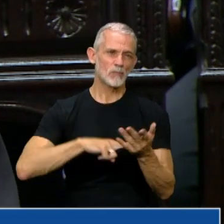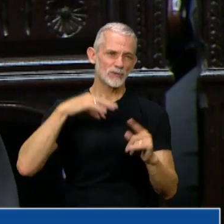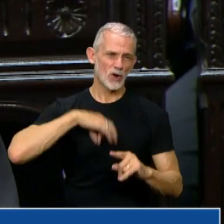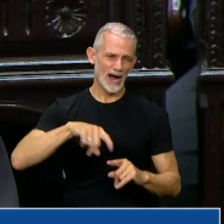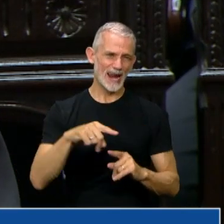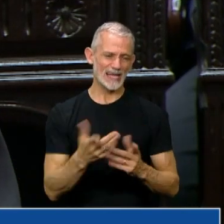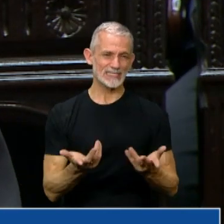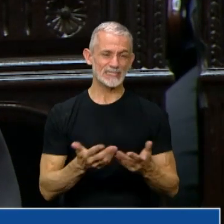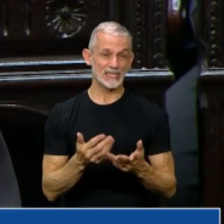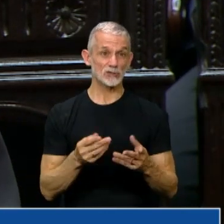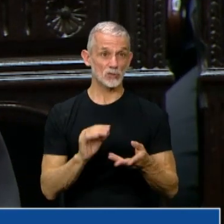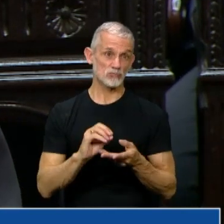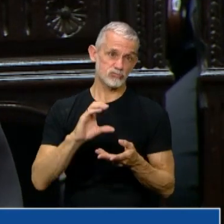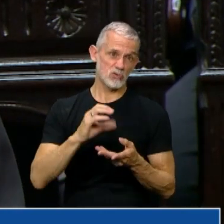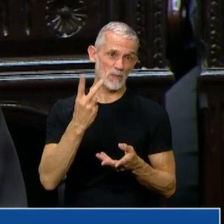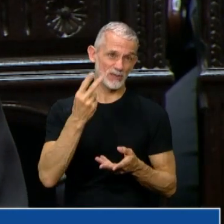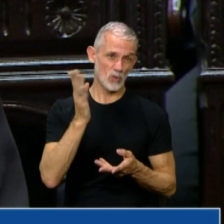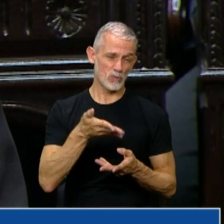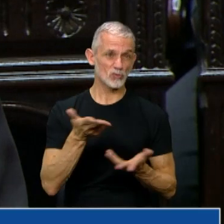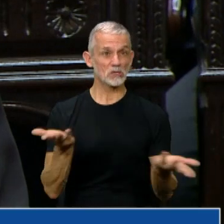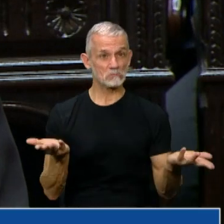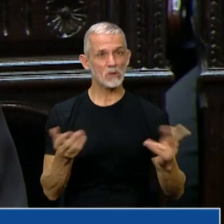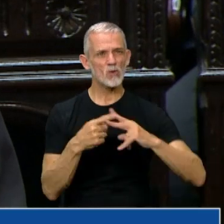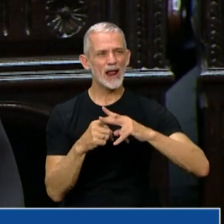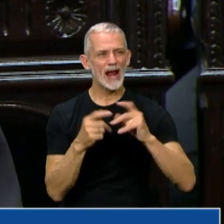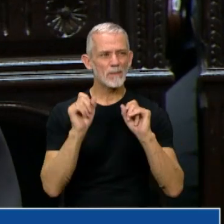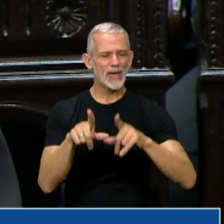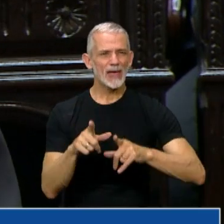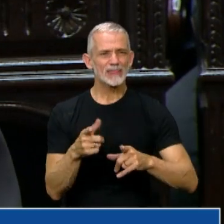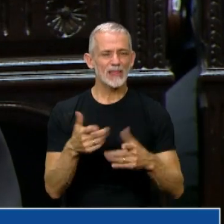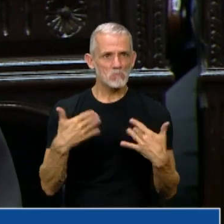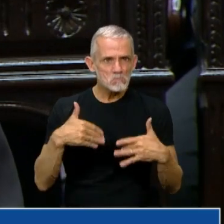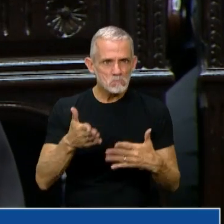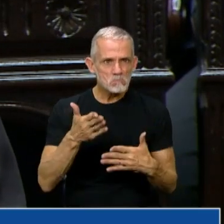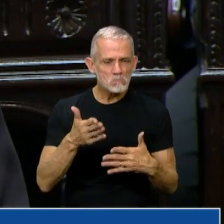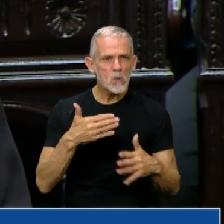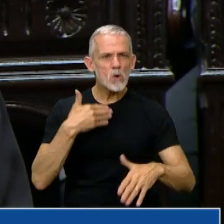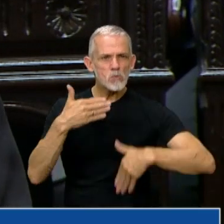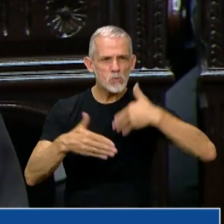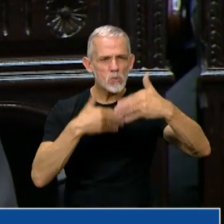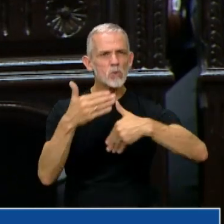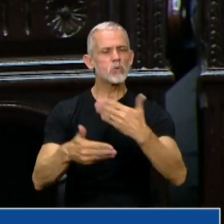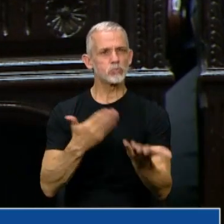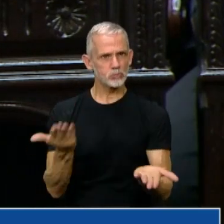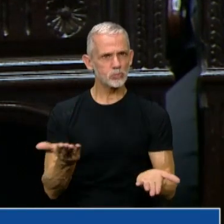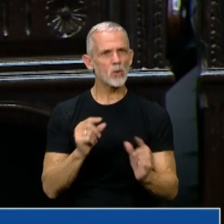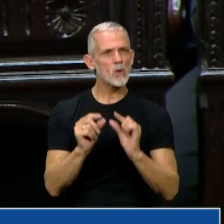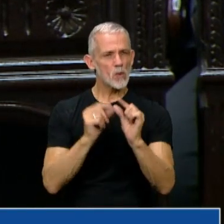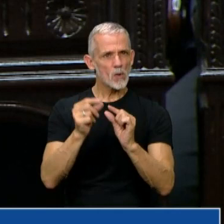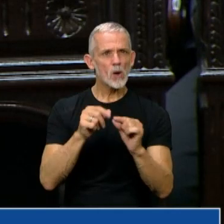el día de la fecha. Se trata de una herramienta entonces altamente progresiva y